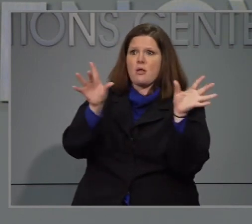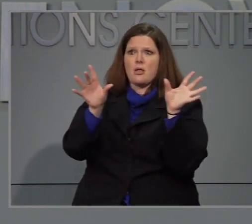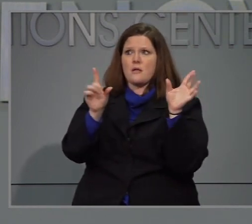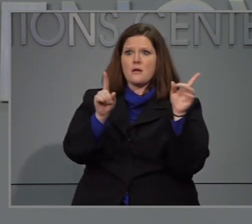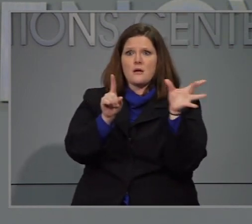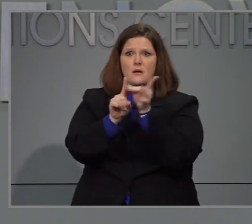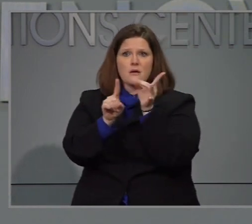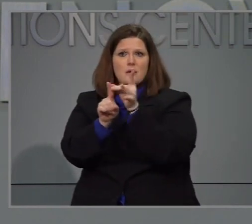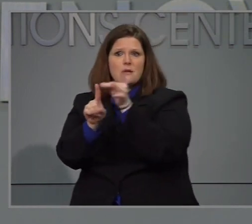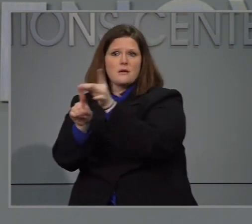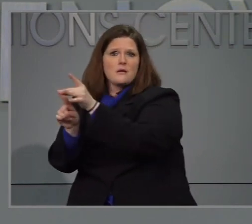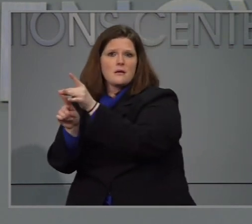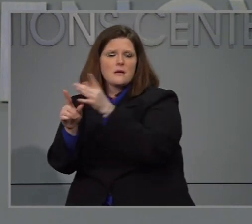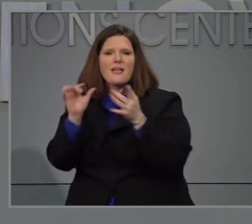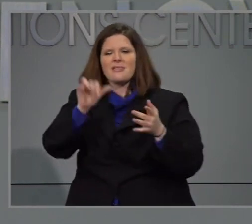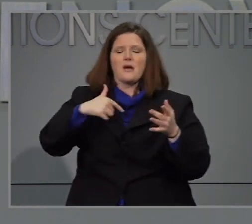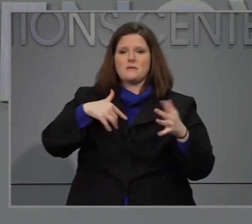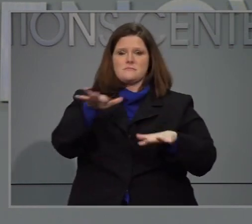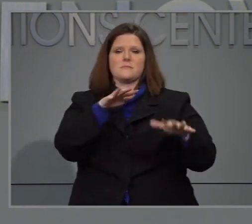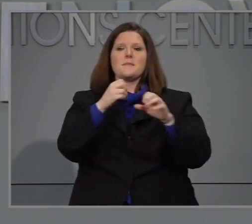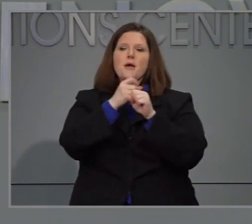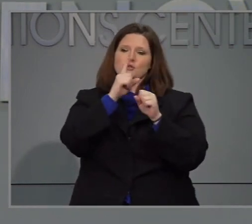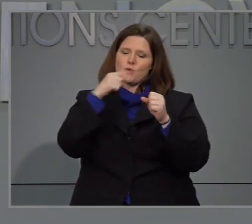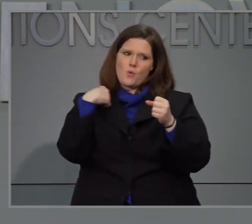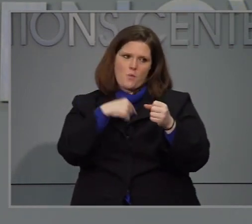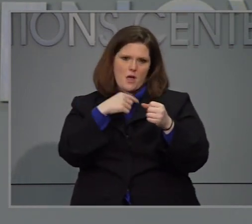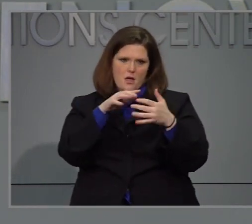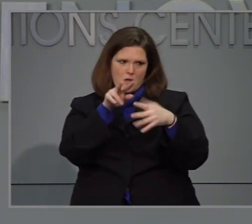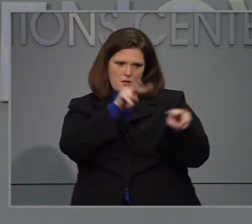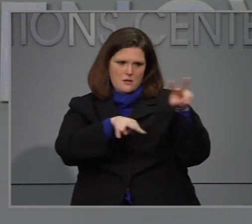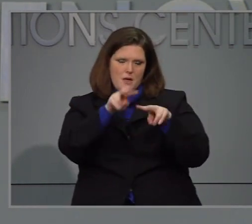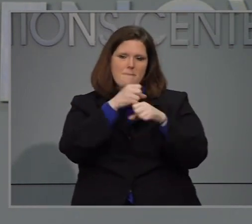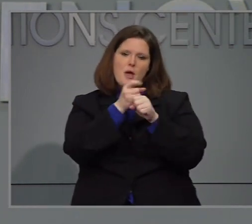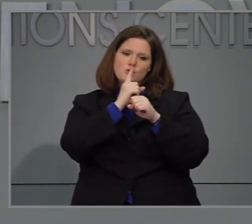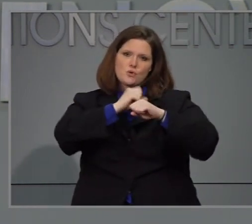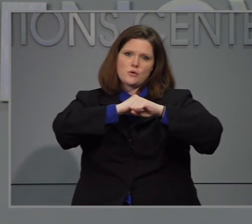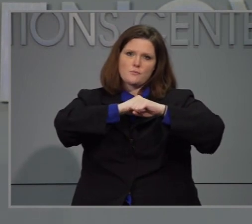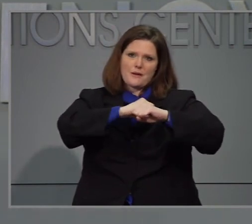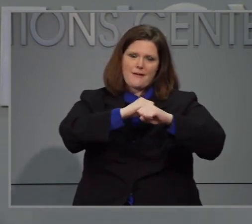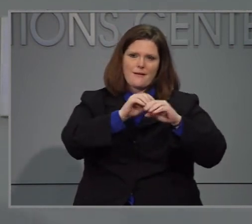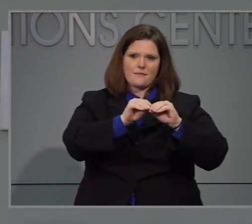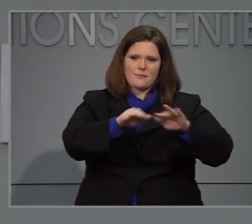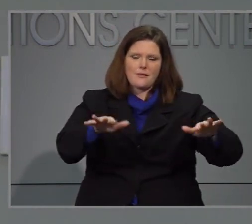estas pruebas y también seguimos dándole también prioridad a los brotes. Gracias.